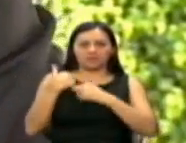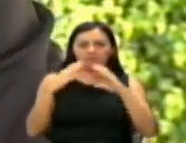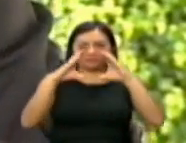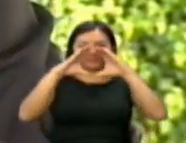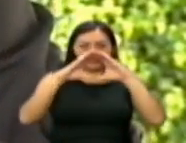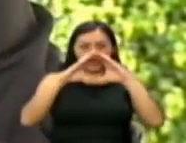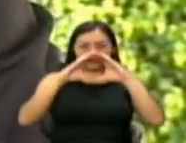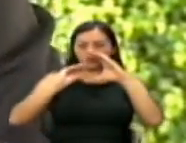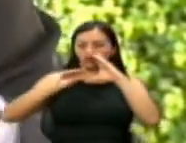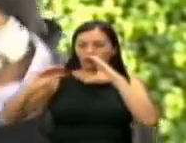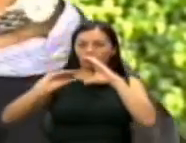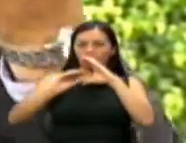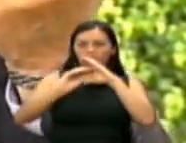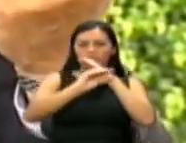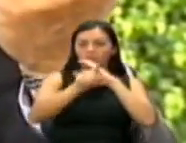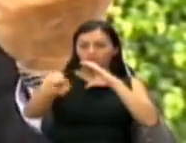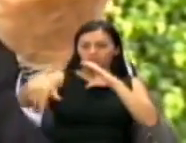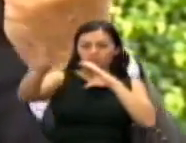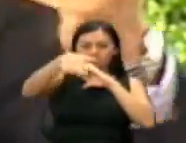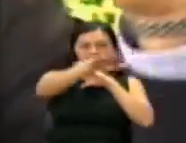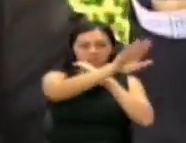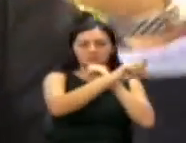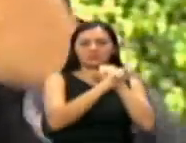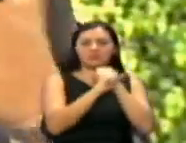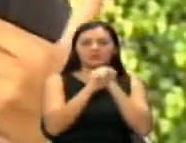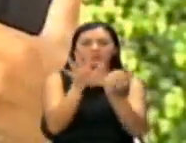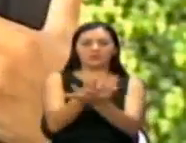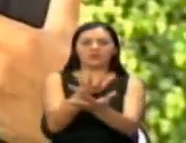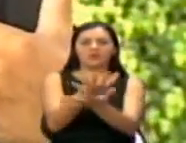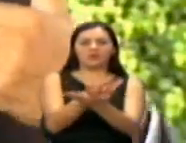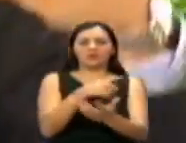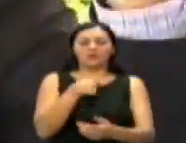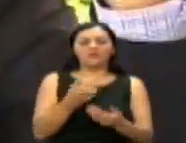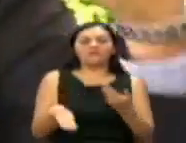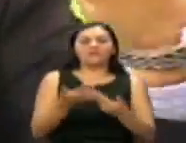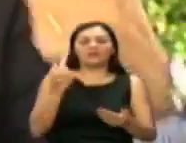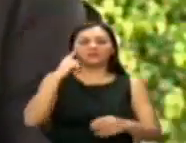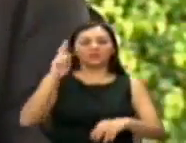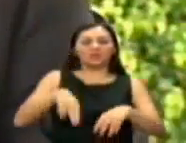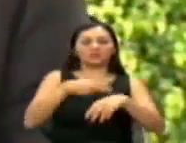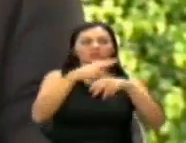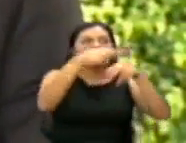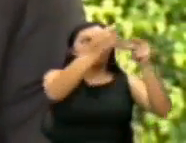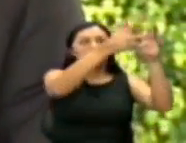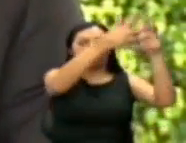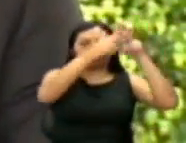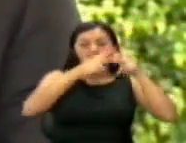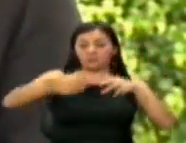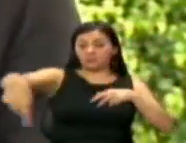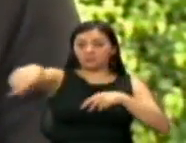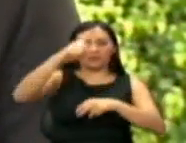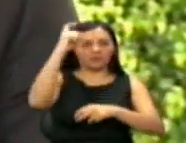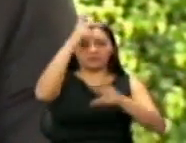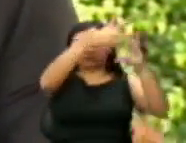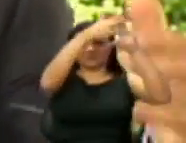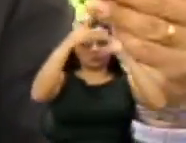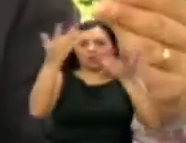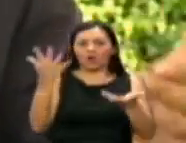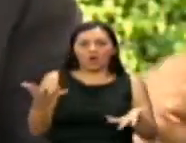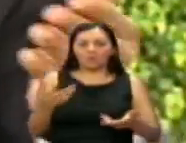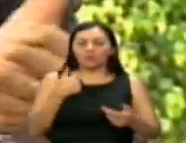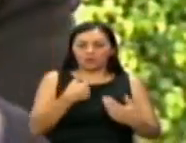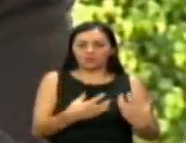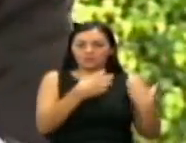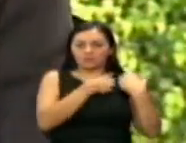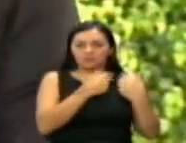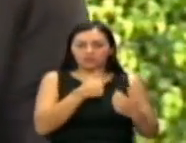no perjudicar a los gobiernos locales, porque nosotros sí podemos, es más fácil para el gobierno central encontrar esa fuente de financiamiento a nivel internacional, como el